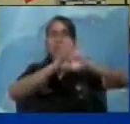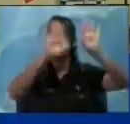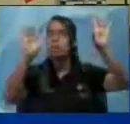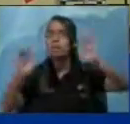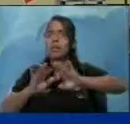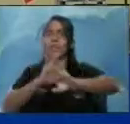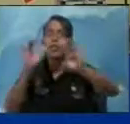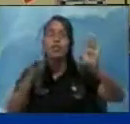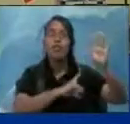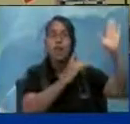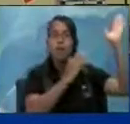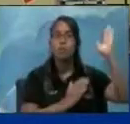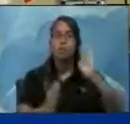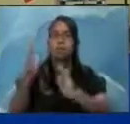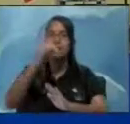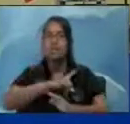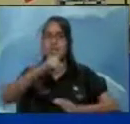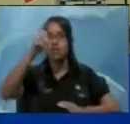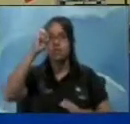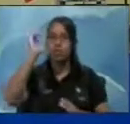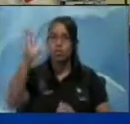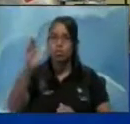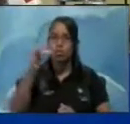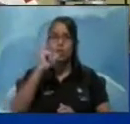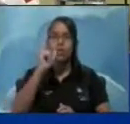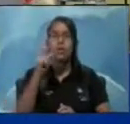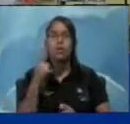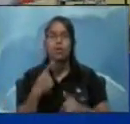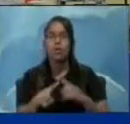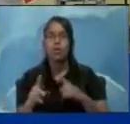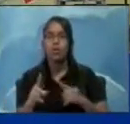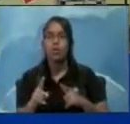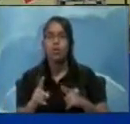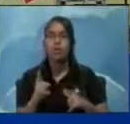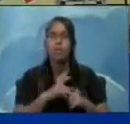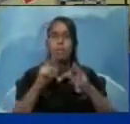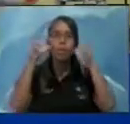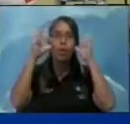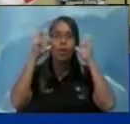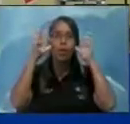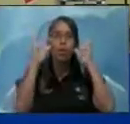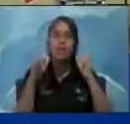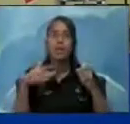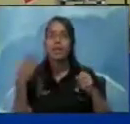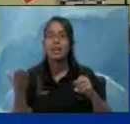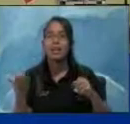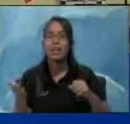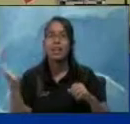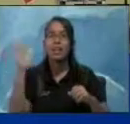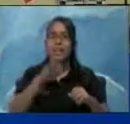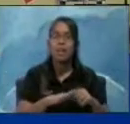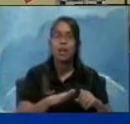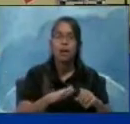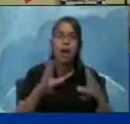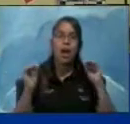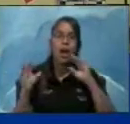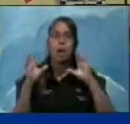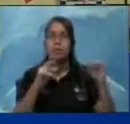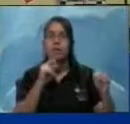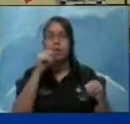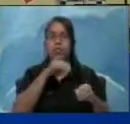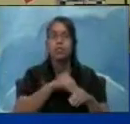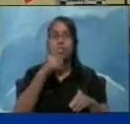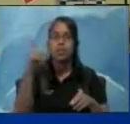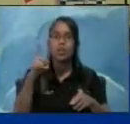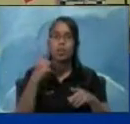la presencia del Señor y unos a otr oían que estaban hablando en